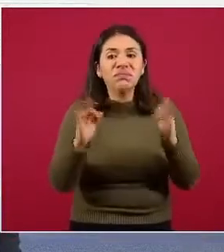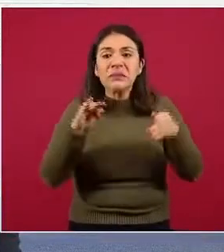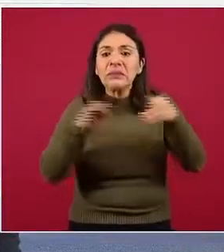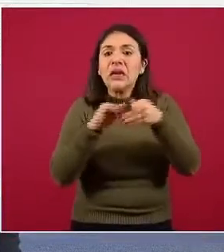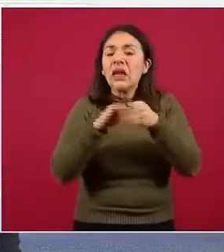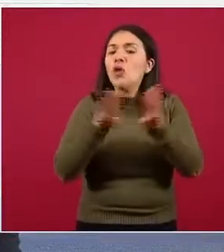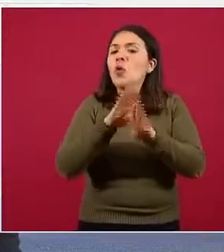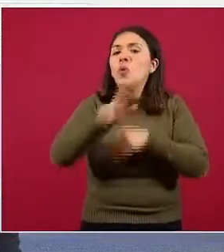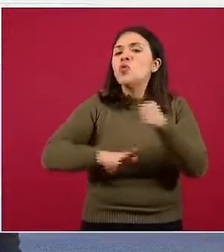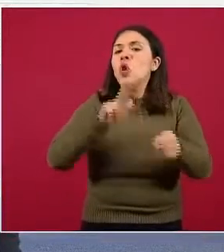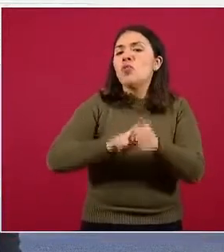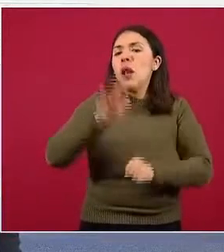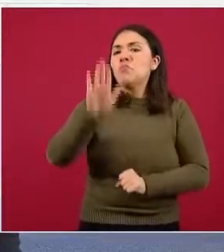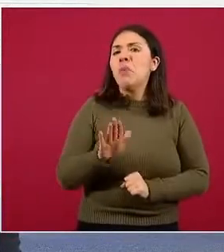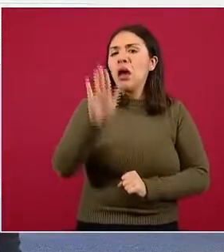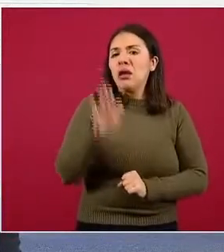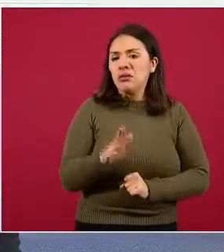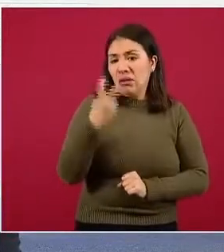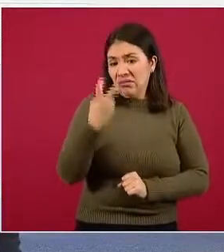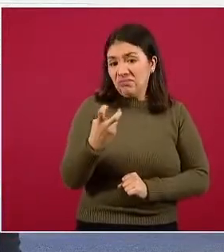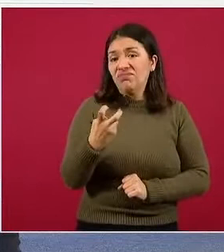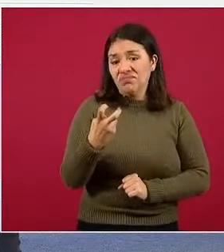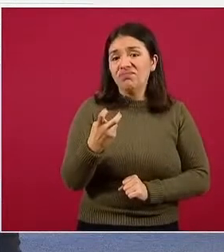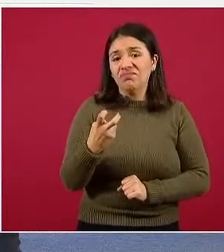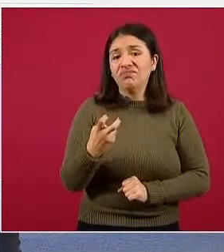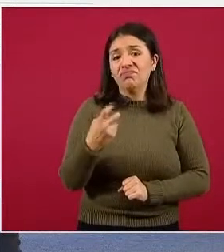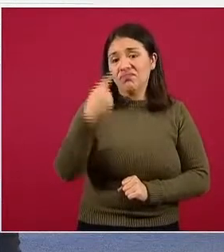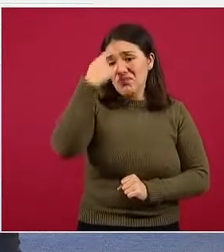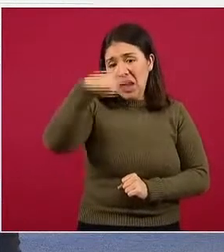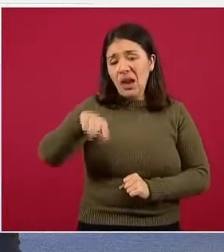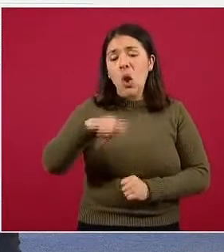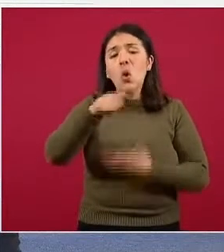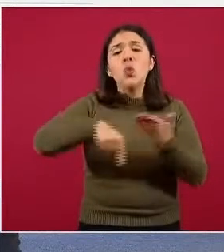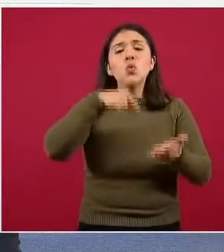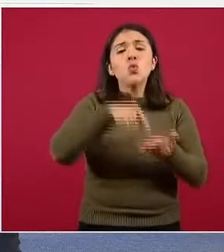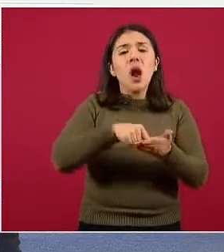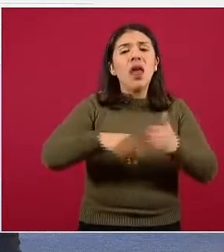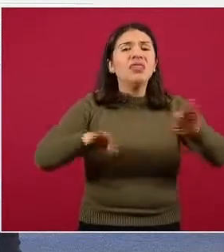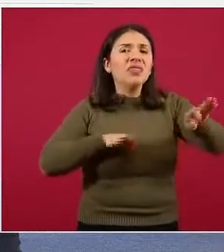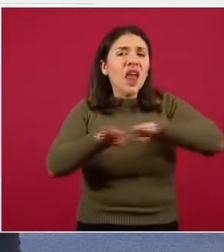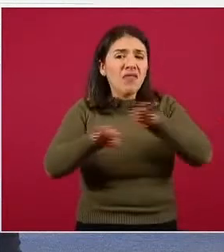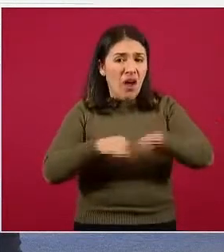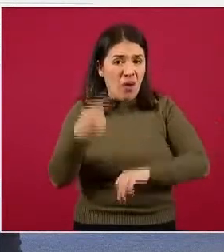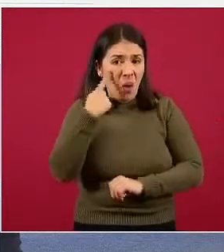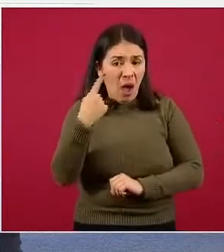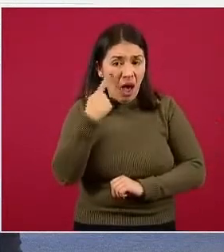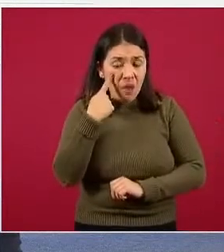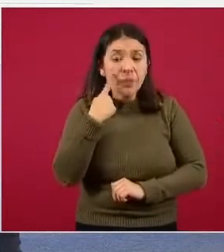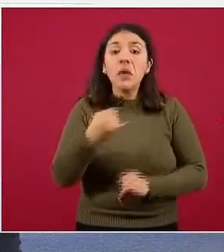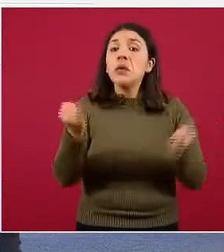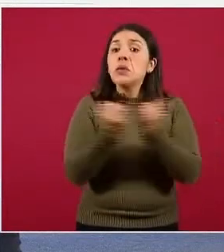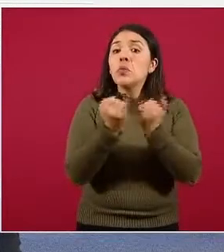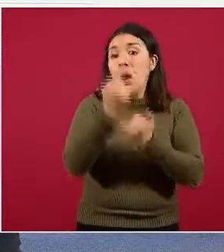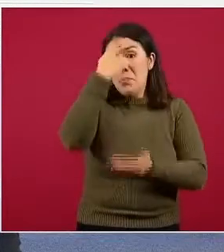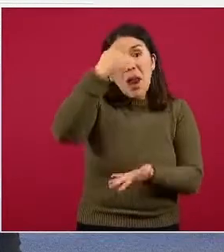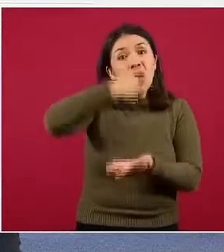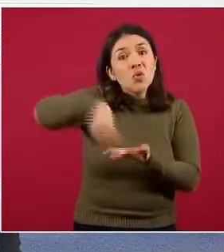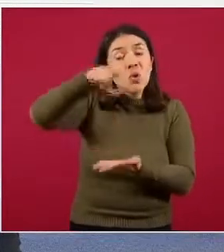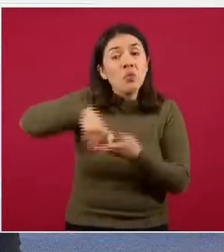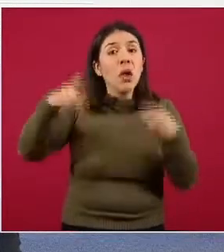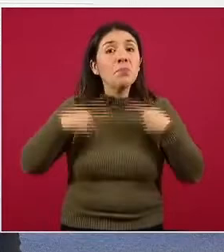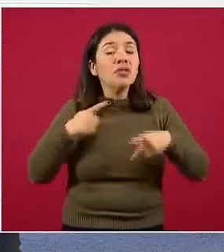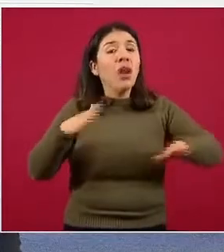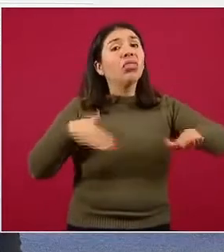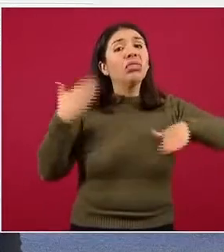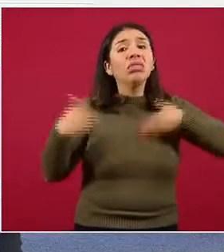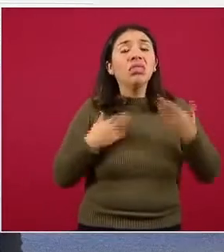a la normalidad en lo que se refiere a los lugares de trabajo, pero también en cuanto a compras y